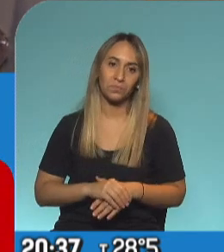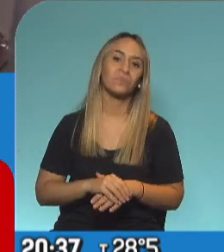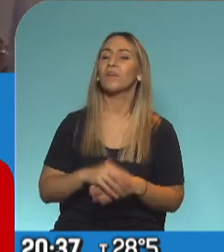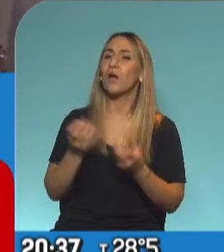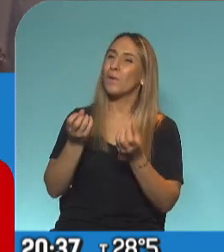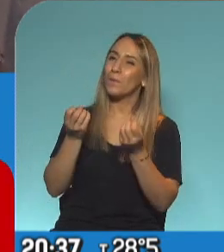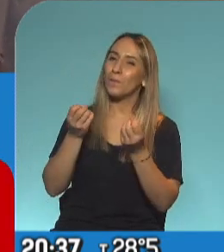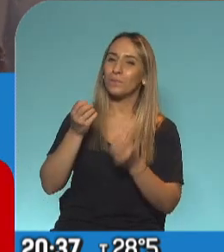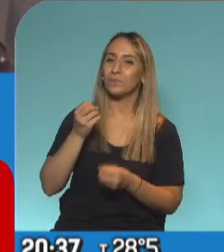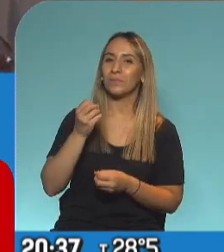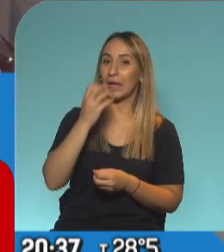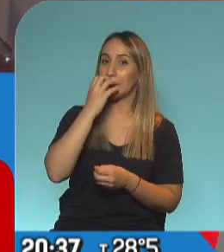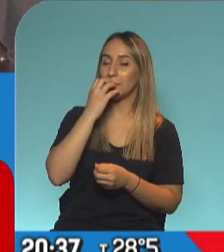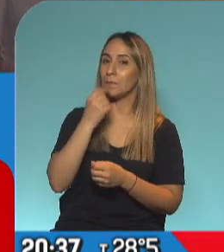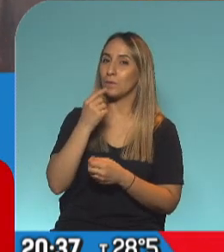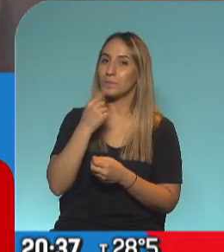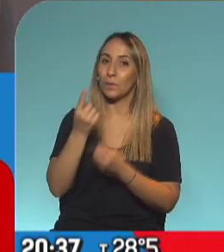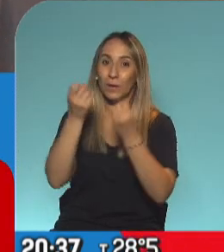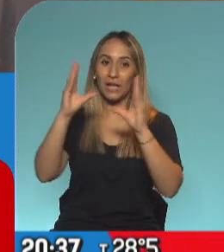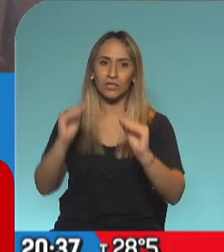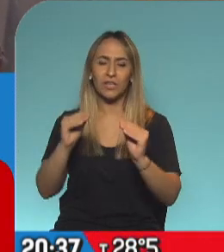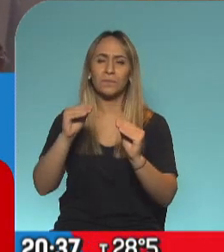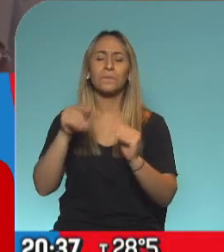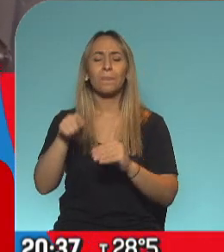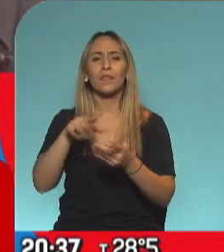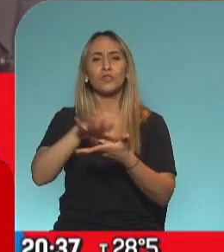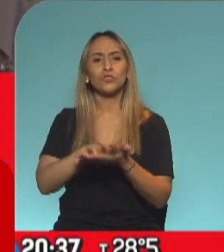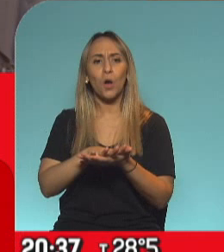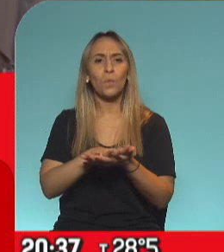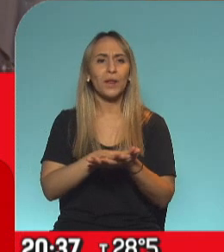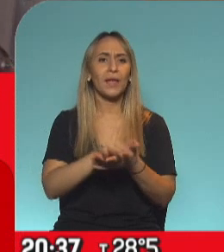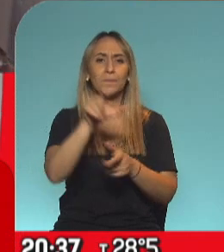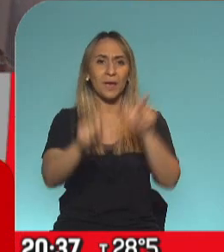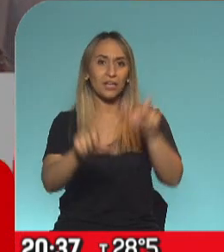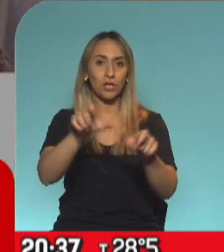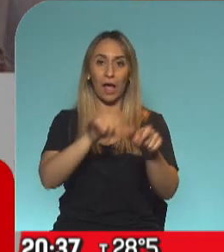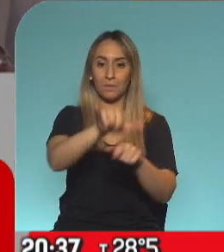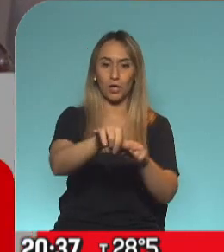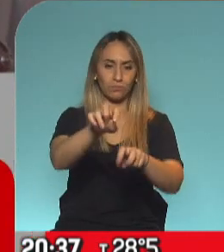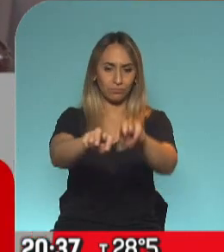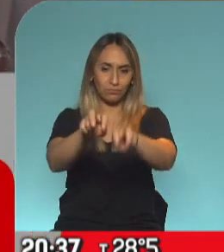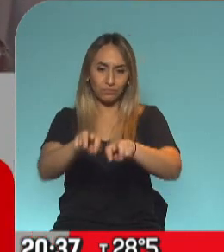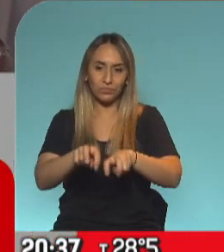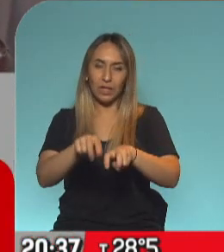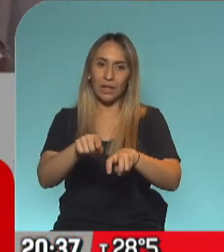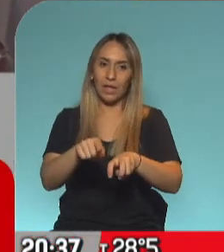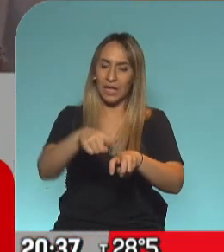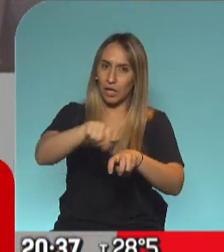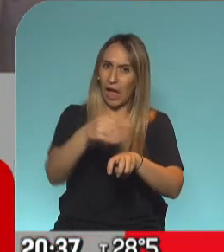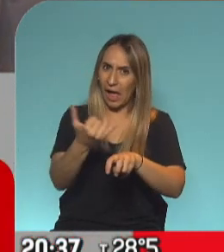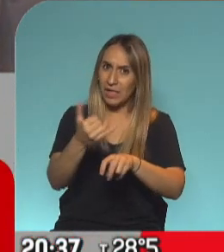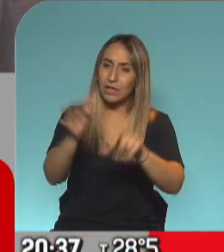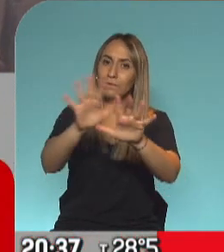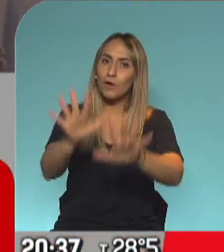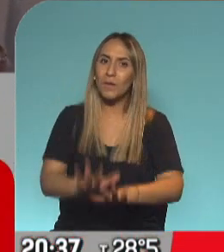pregunta que le hacía Gabriela recién, en lo que refiere al personal de carga, a los tripulantes, ¿hay también previsto una capacitación para